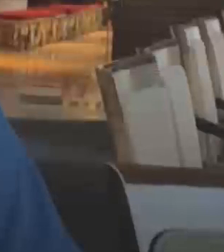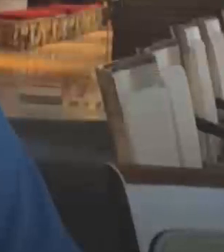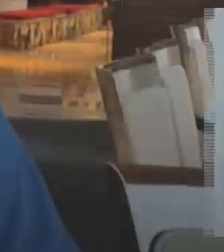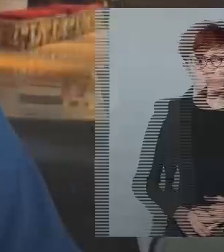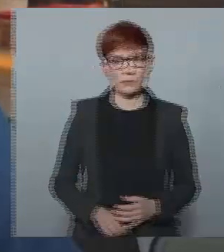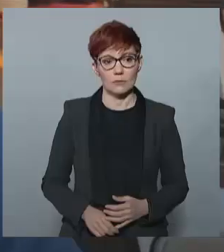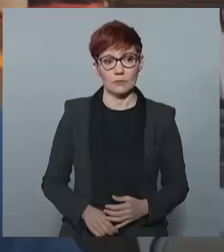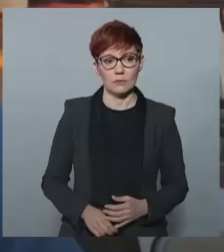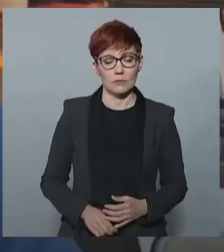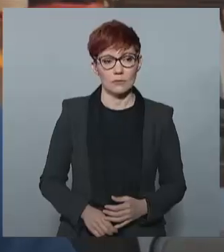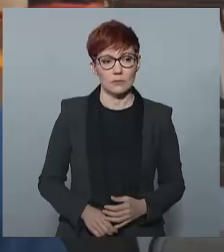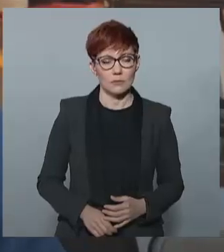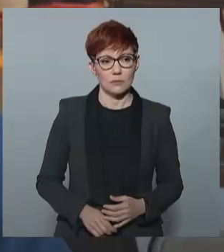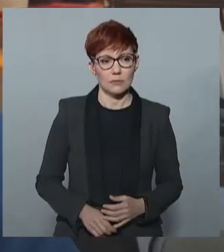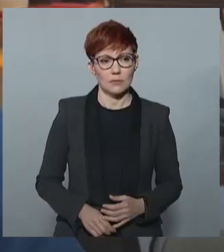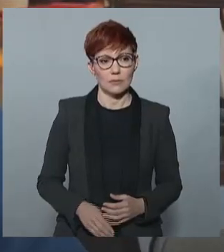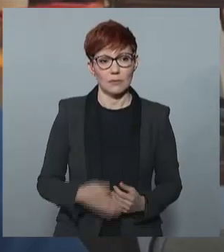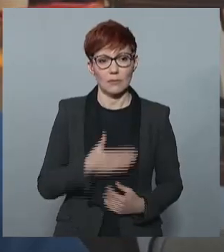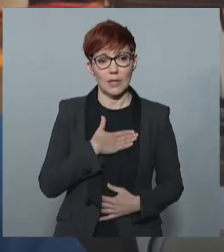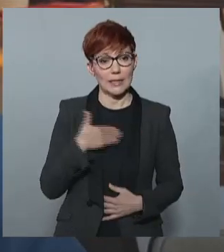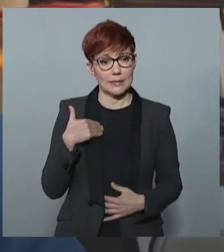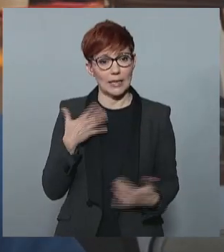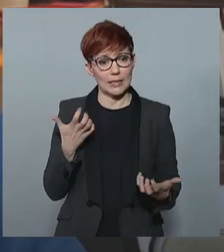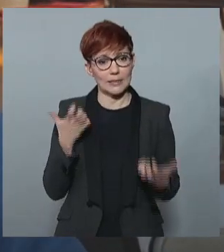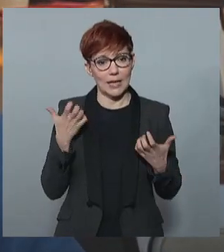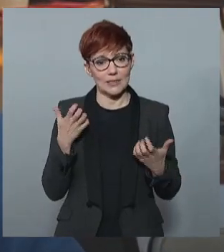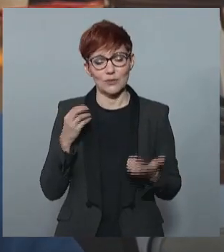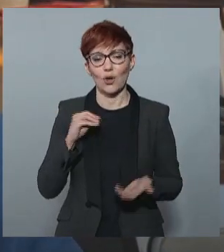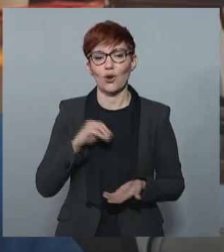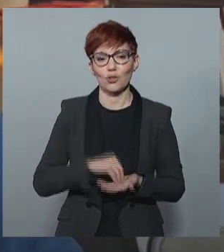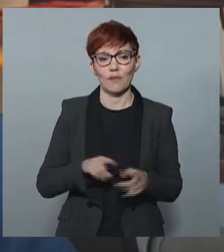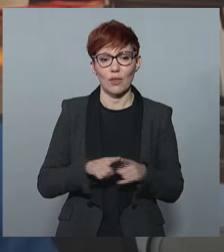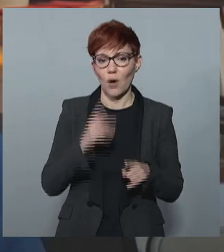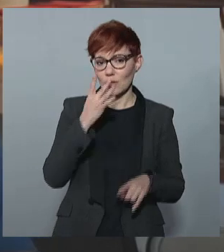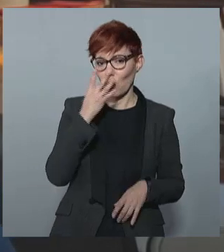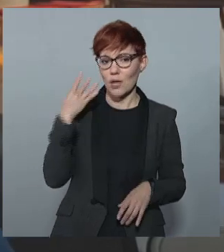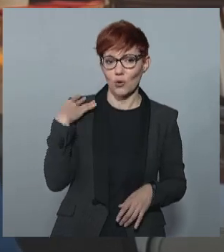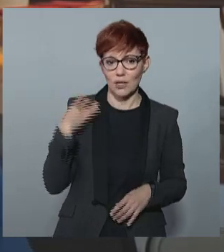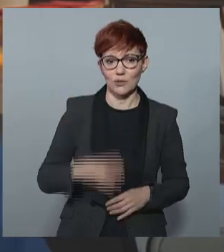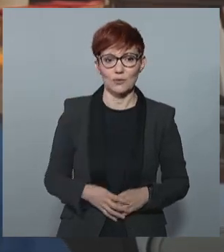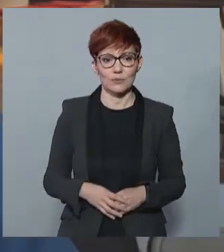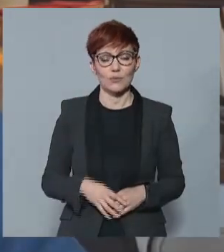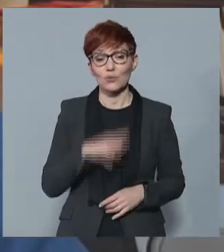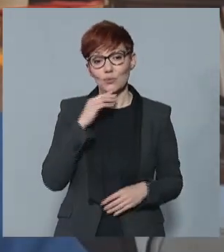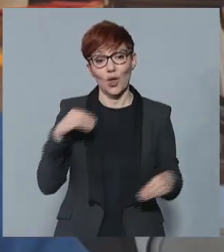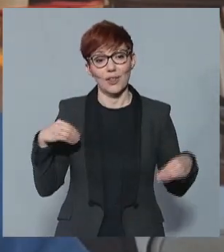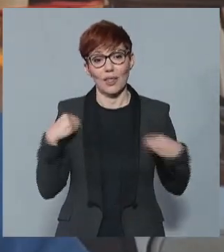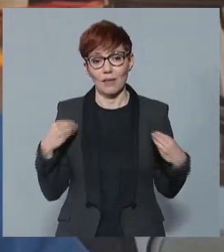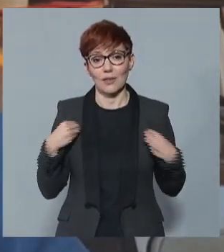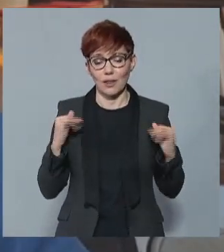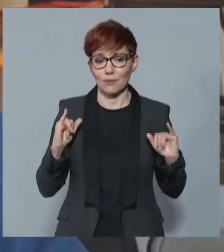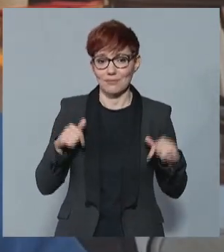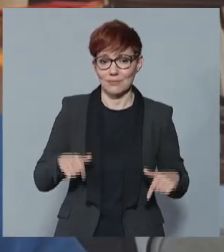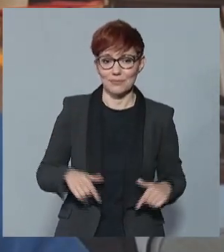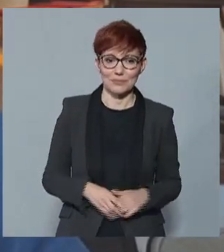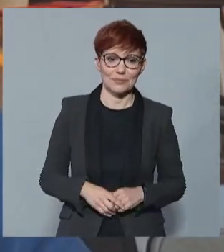Quiere ganar en este partido, esta cancha, otra vez, como hace 4 años, porque es muy divertido de ganar aquí.